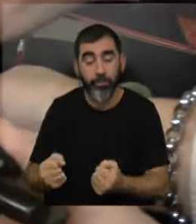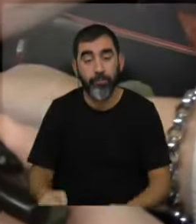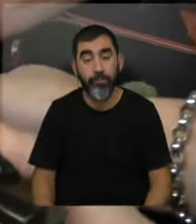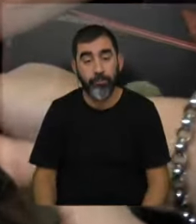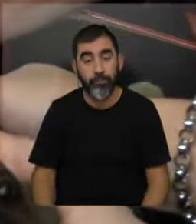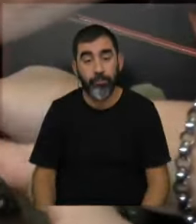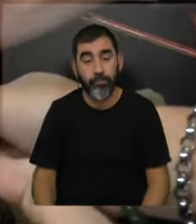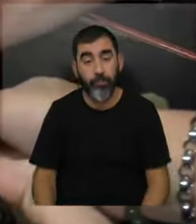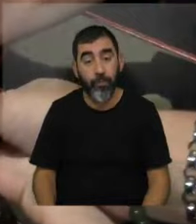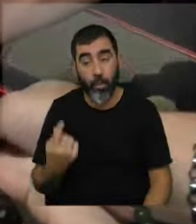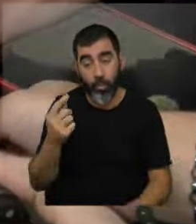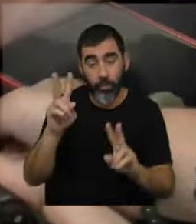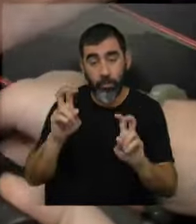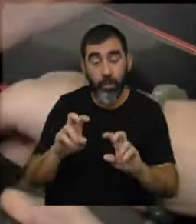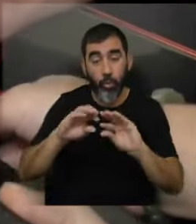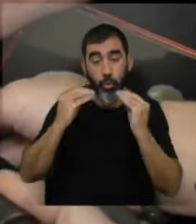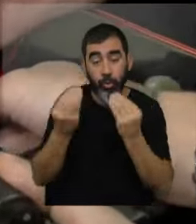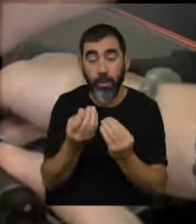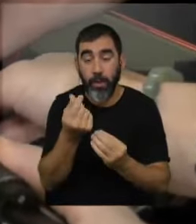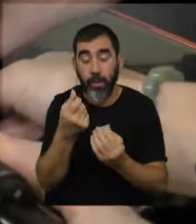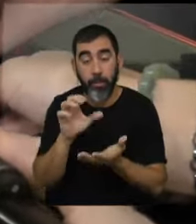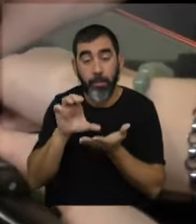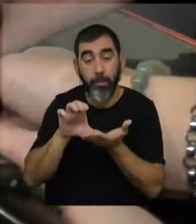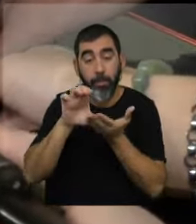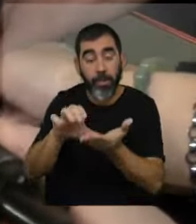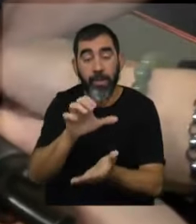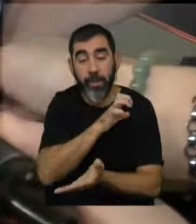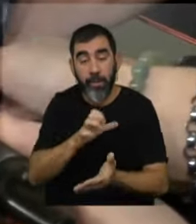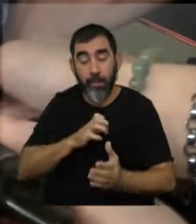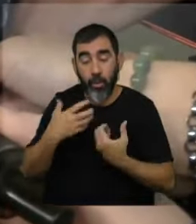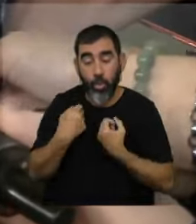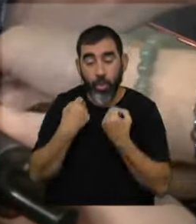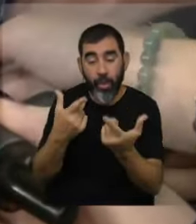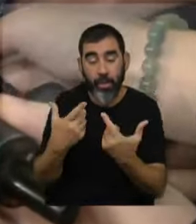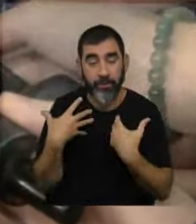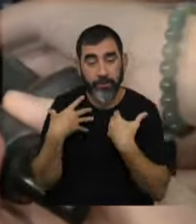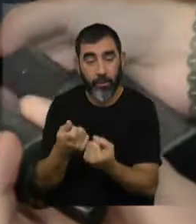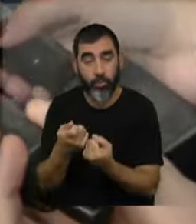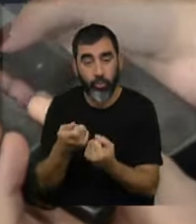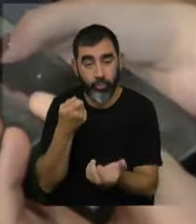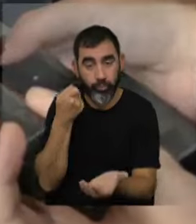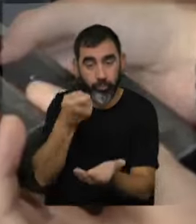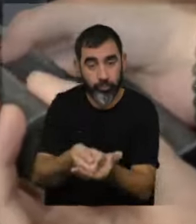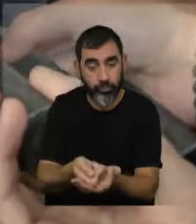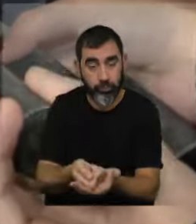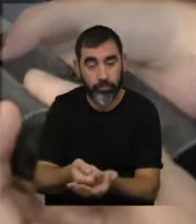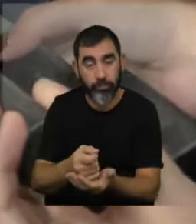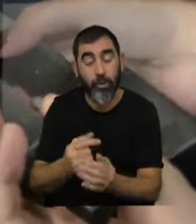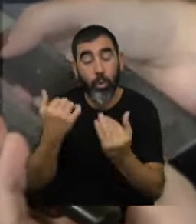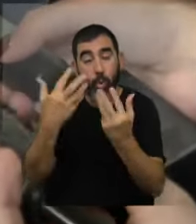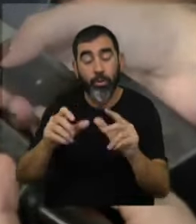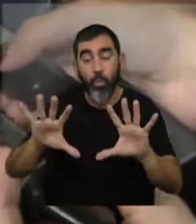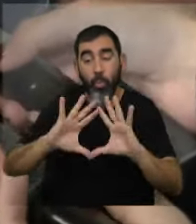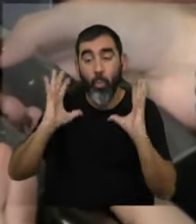Y eso que es uno de ellos es la cantidad de dinero que el estado dedica a la salud que el estado aporta a la salud y la Organización